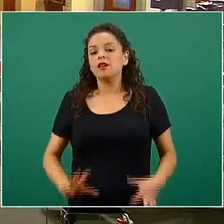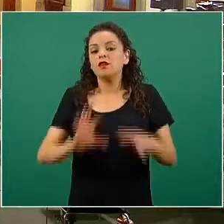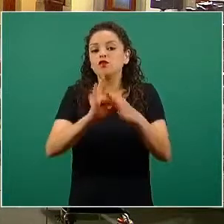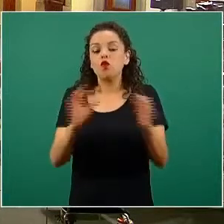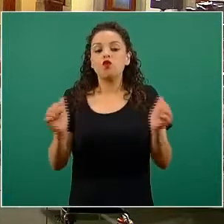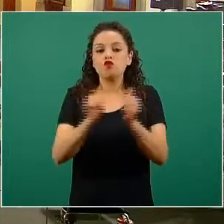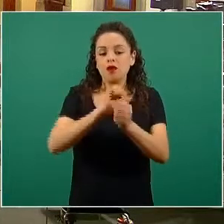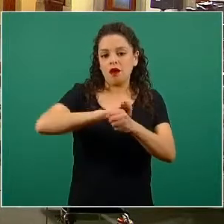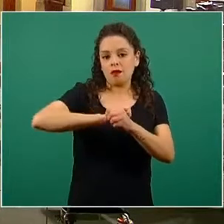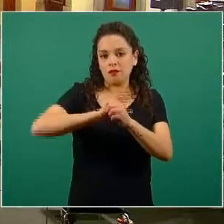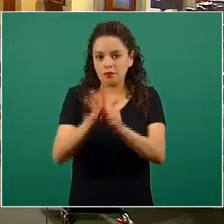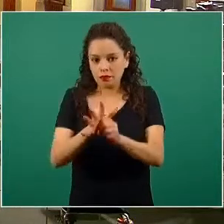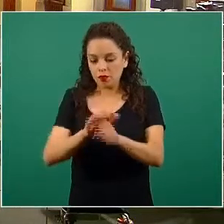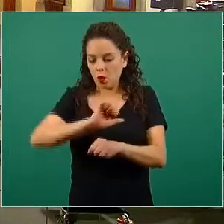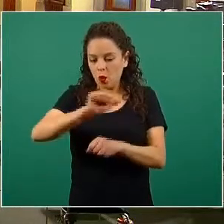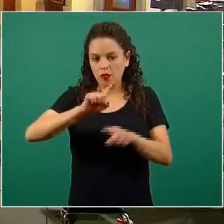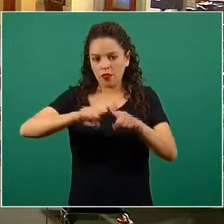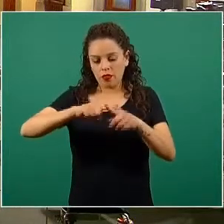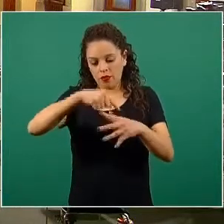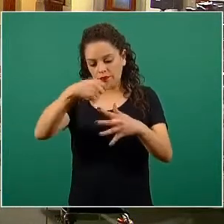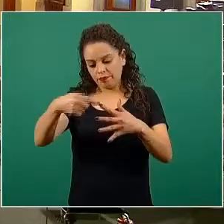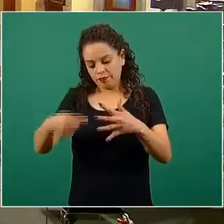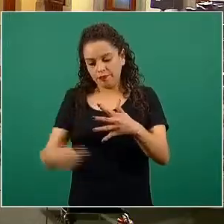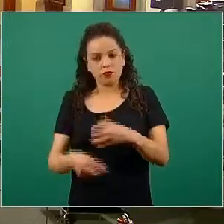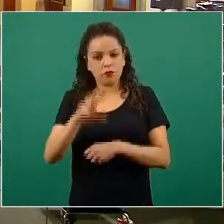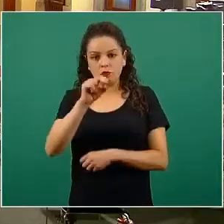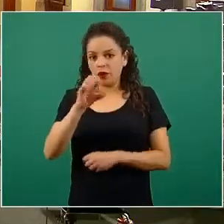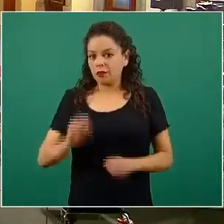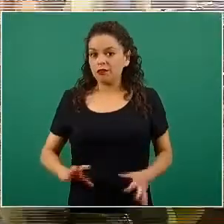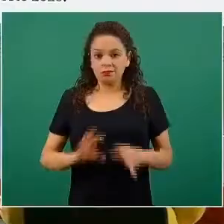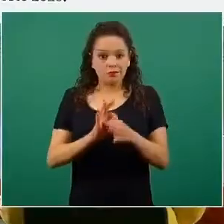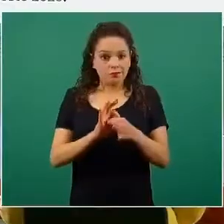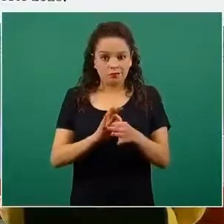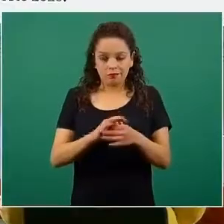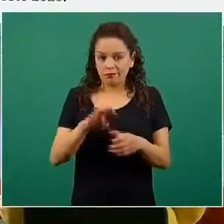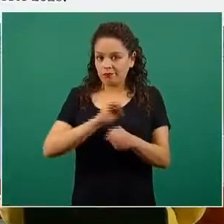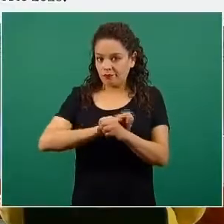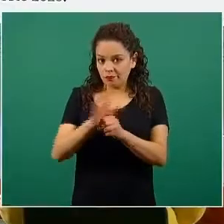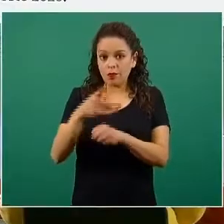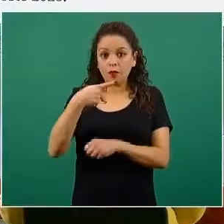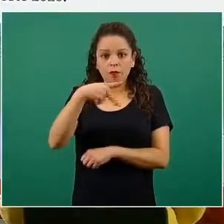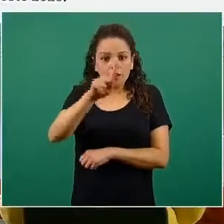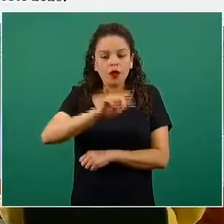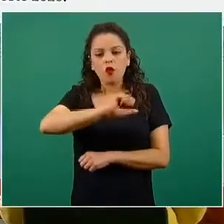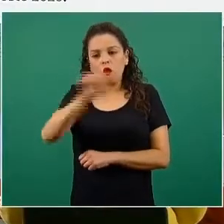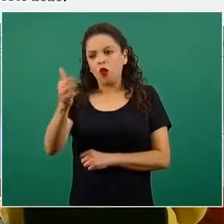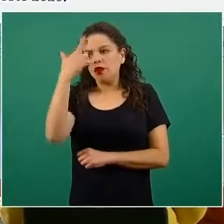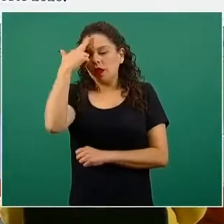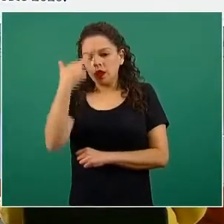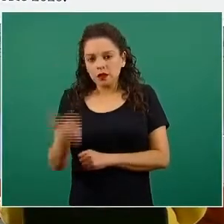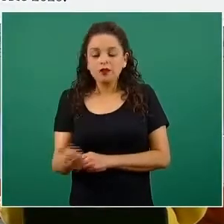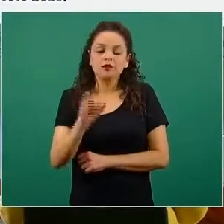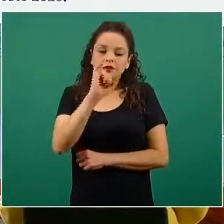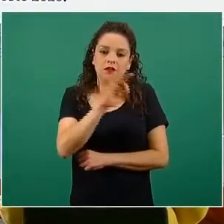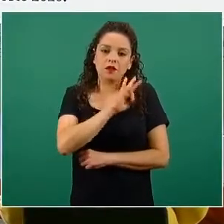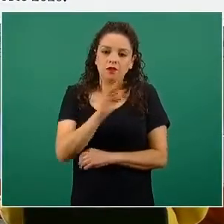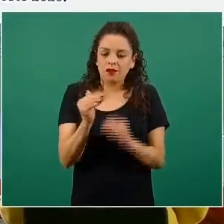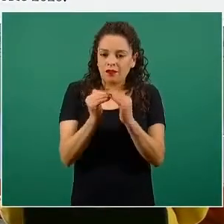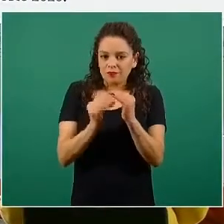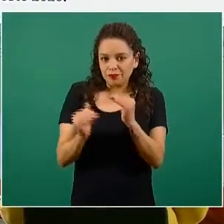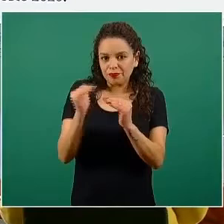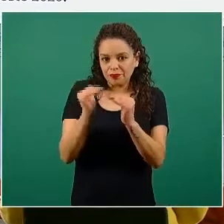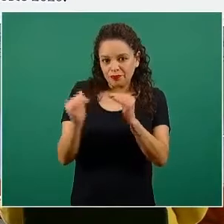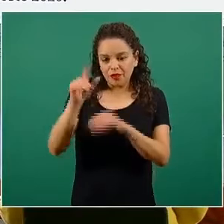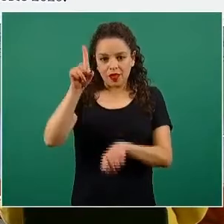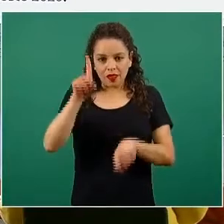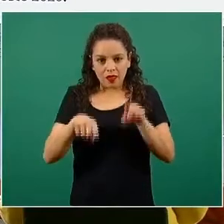muchas otras causas que no están asociadas directamente a COVID, pero que por diferentes razones también pueden estar aumentadas de acuerdo a